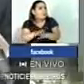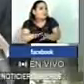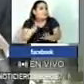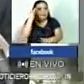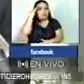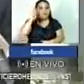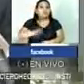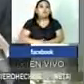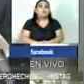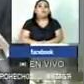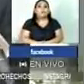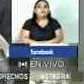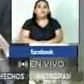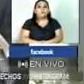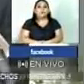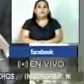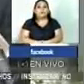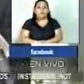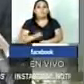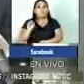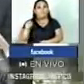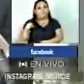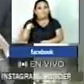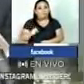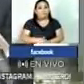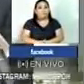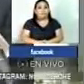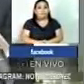¿Y las restritas sí se continuarán realizando? Por supuesto.